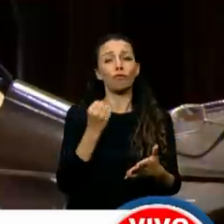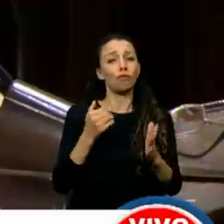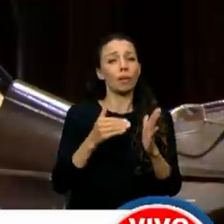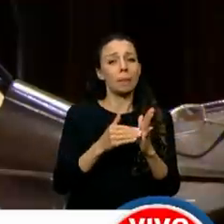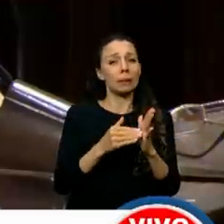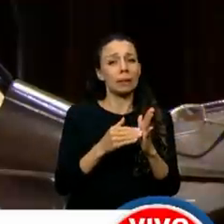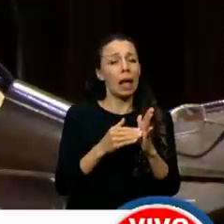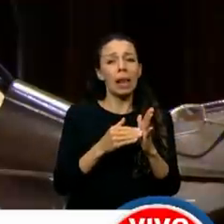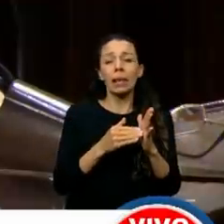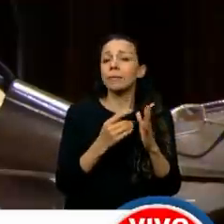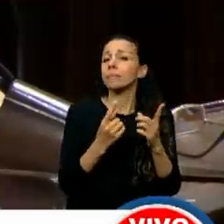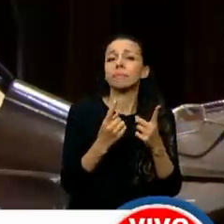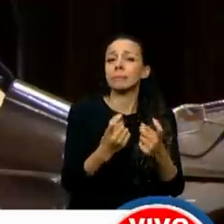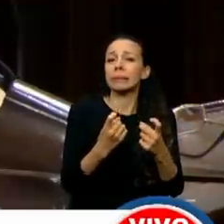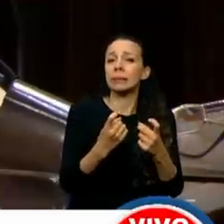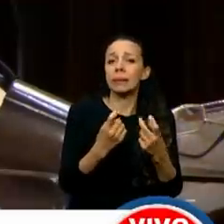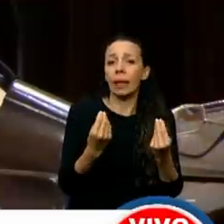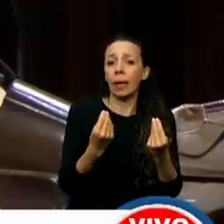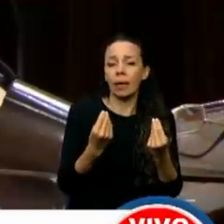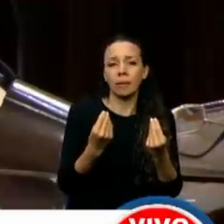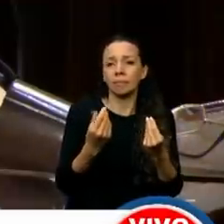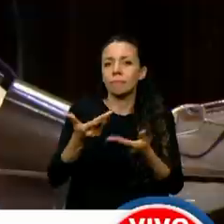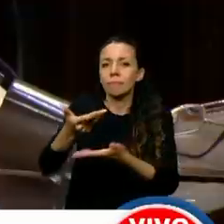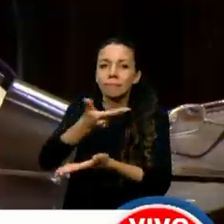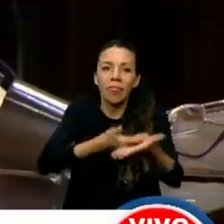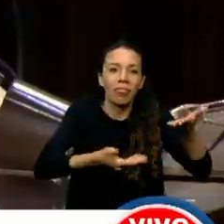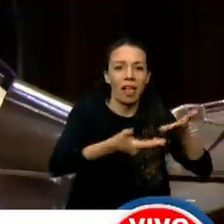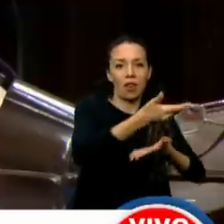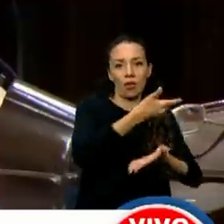que lo principal de todo esto tiene que ser el diálogo